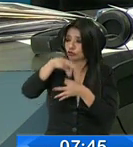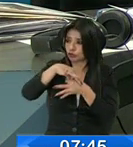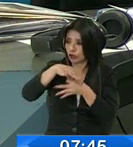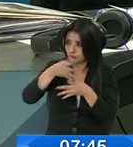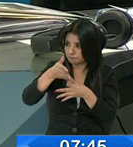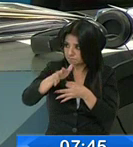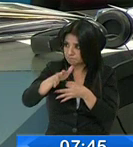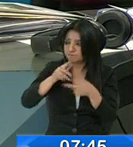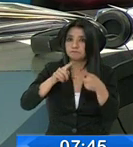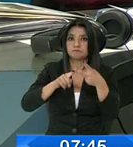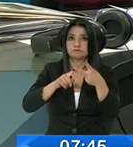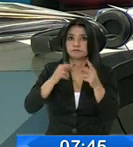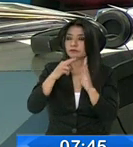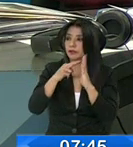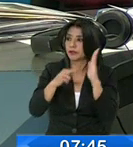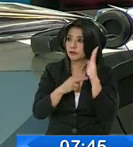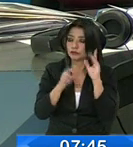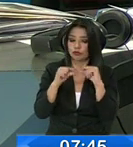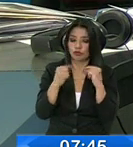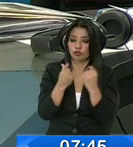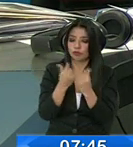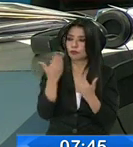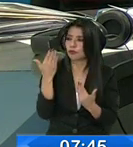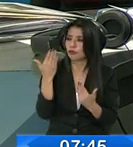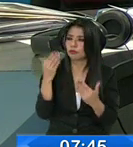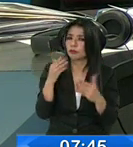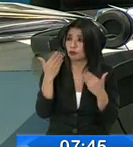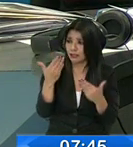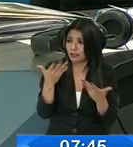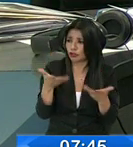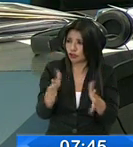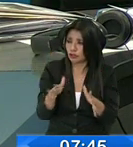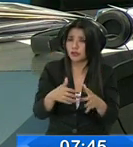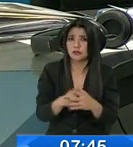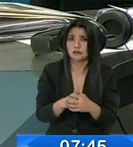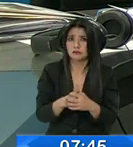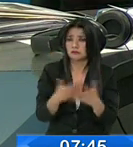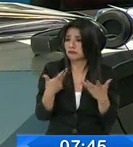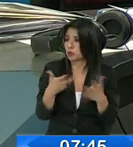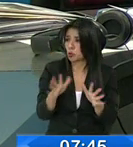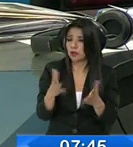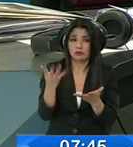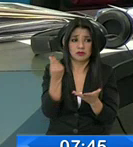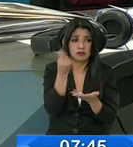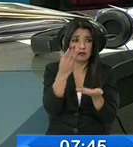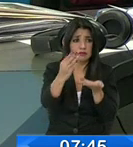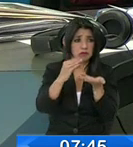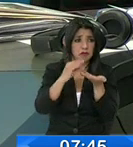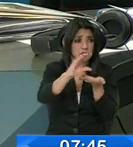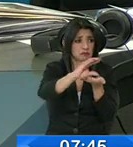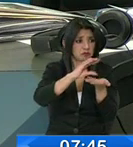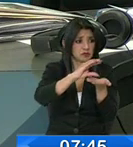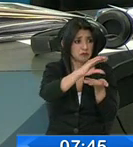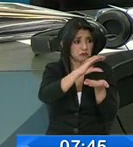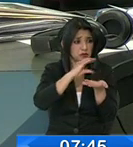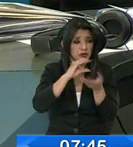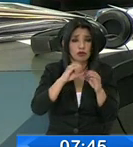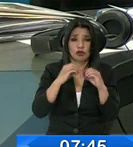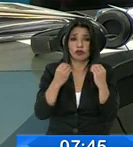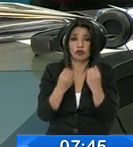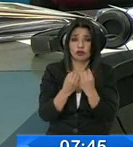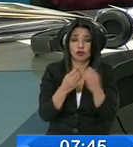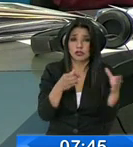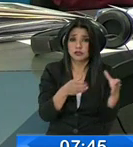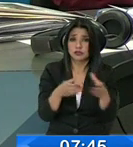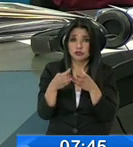no está registrado el movimiento es decir aquí se puede nomás recolectar dinero organizar un movimiento y